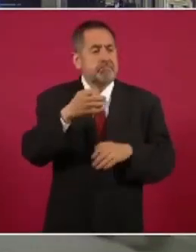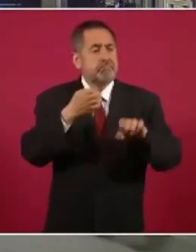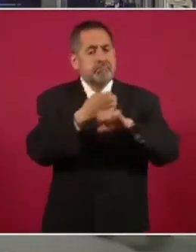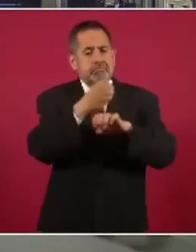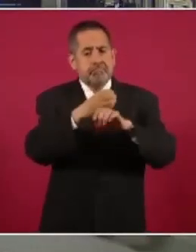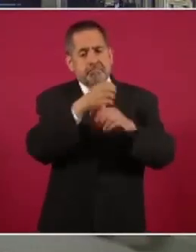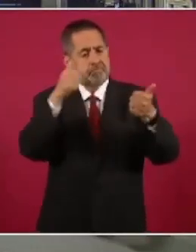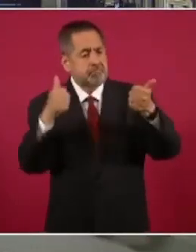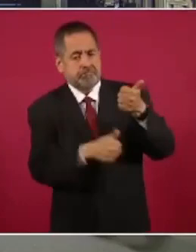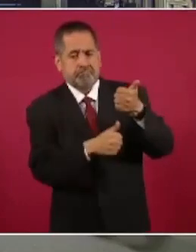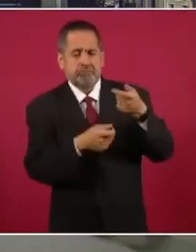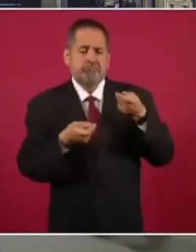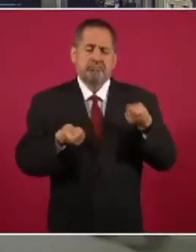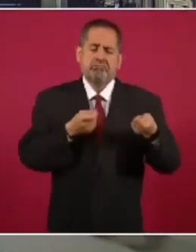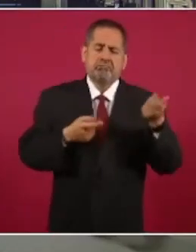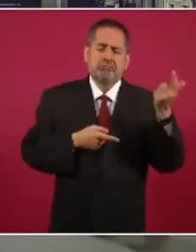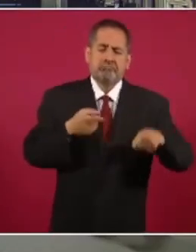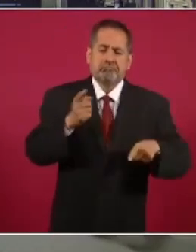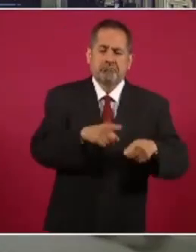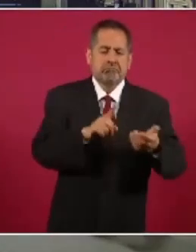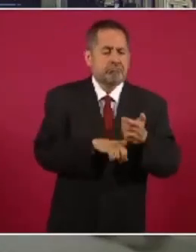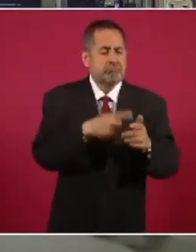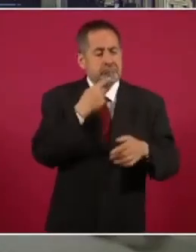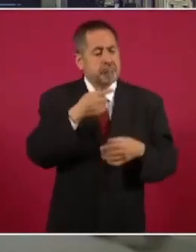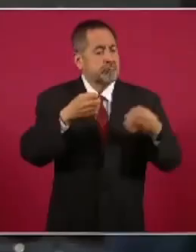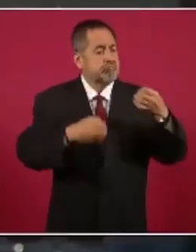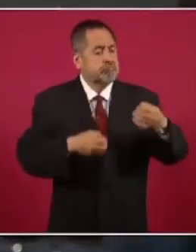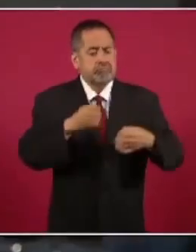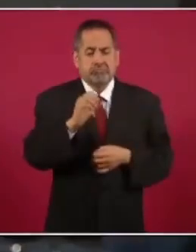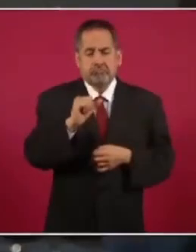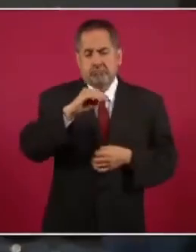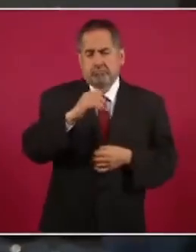subordinados al final de cuentas de lo que diga un juez de amparo